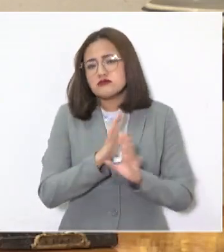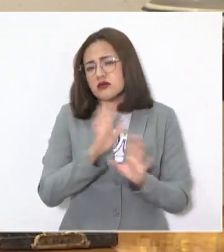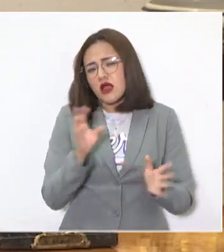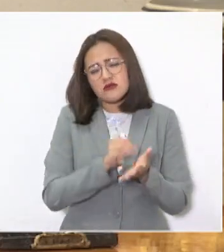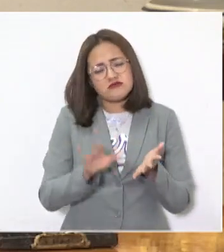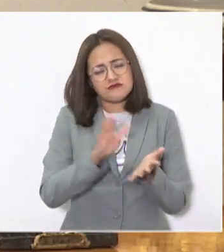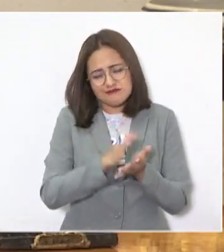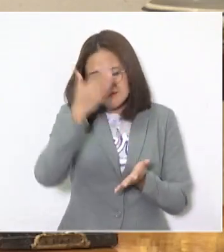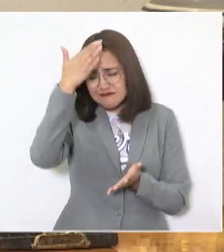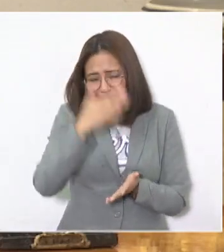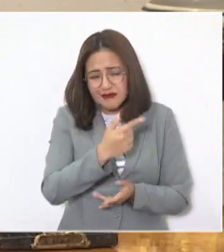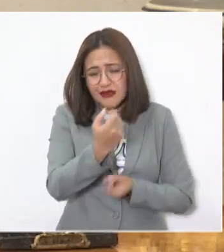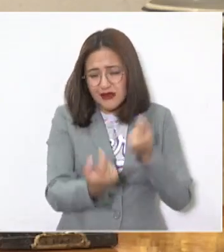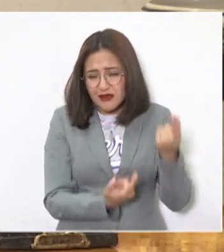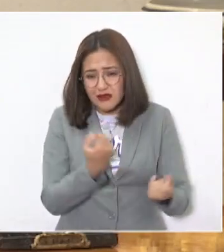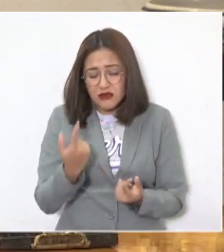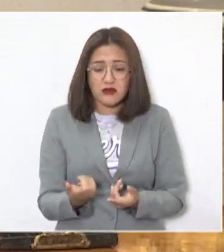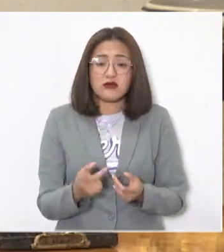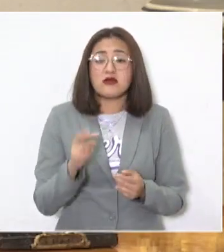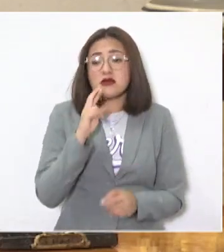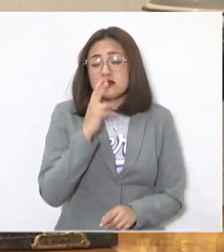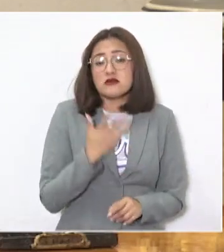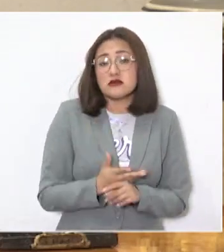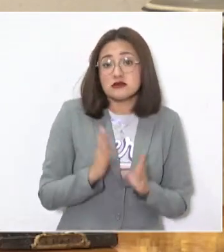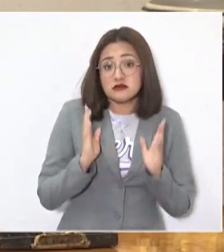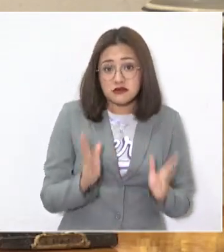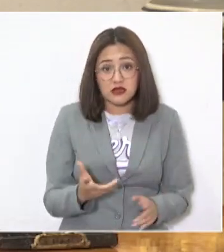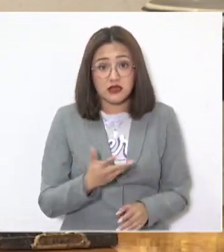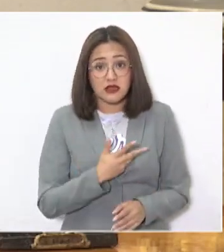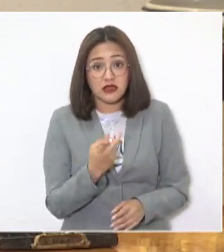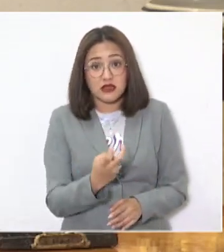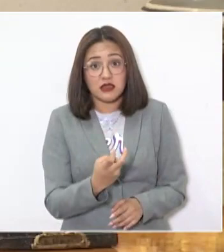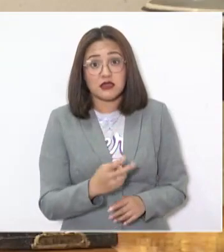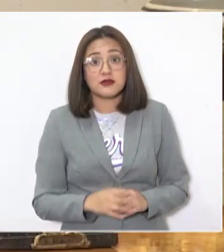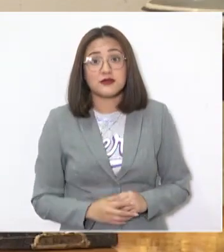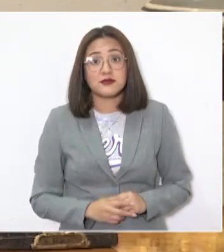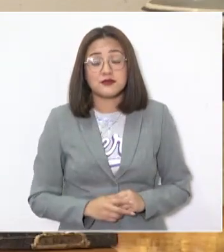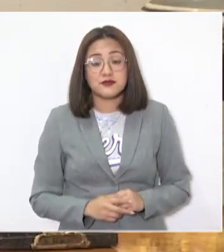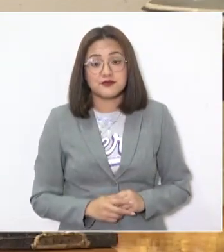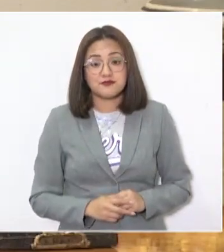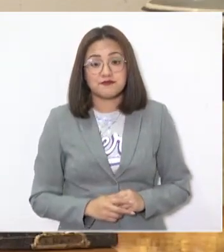prescritos, hechos cuya responsabilidad está prescrita. ¿Sí?